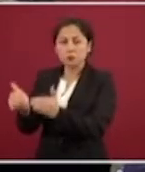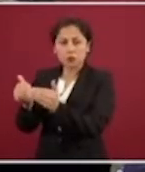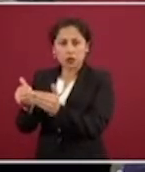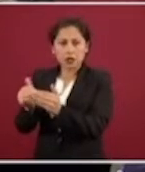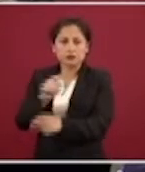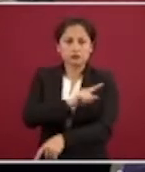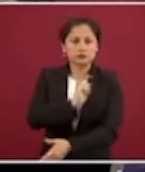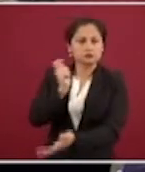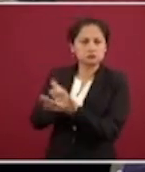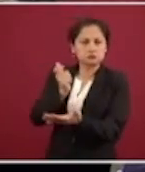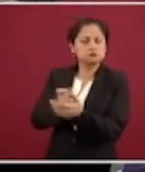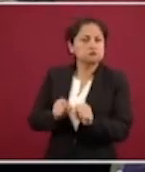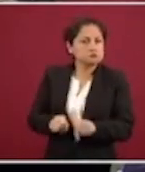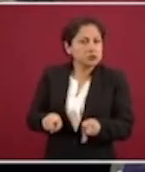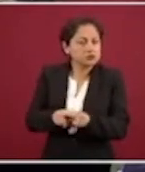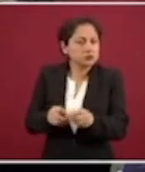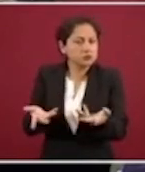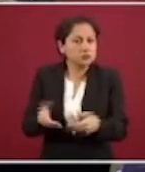embargo, hay un grupo